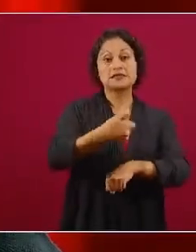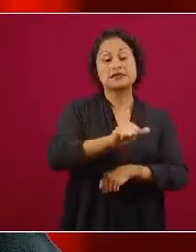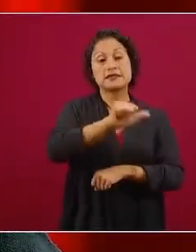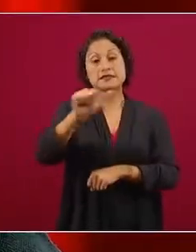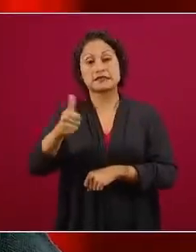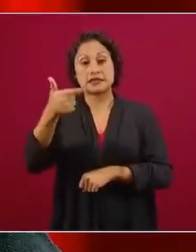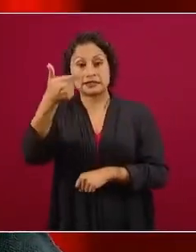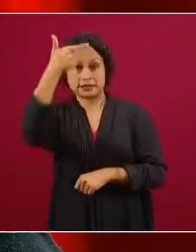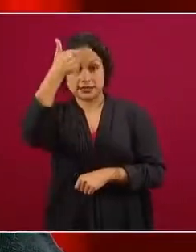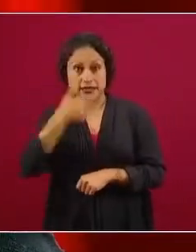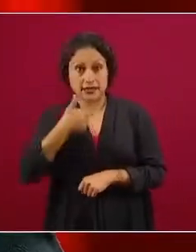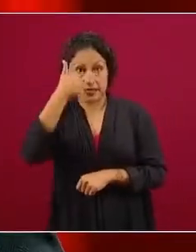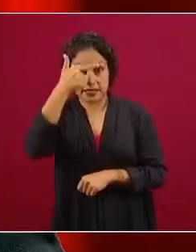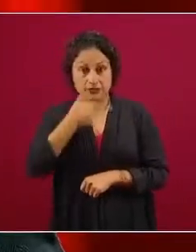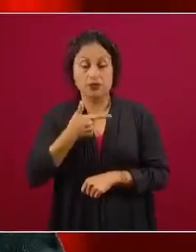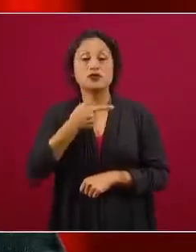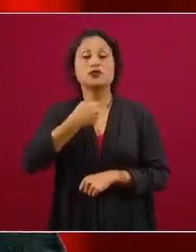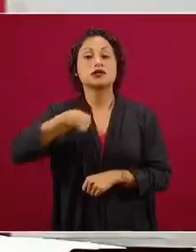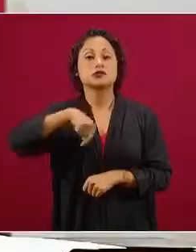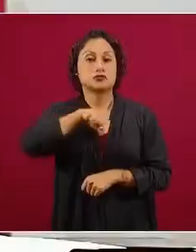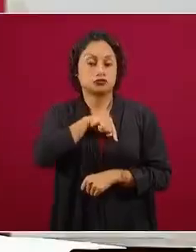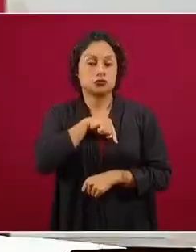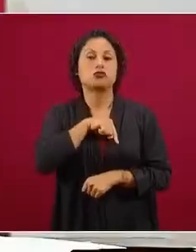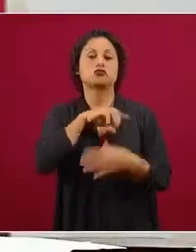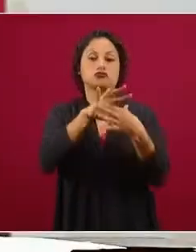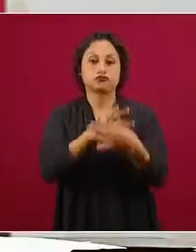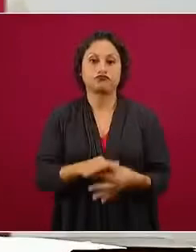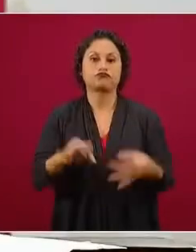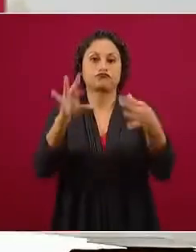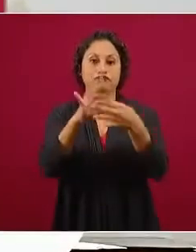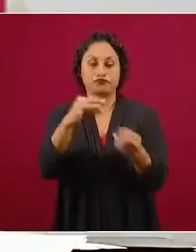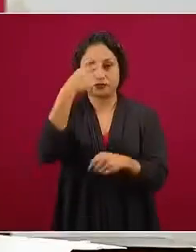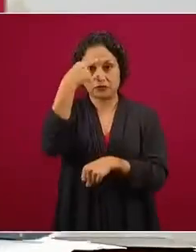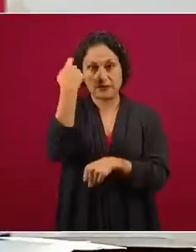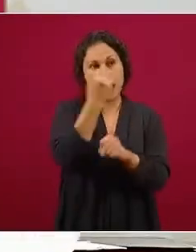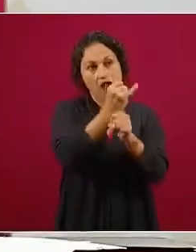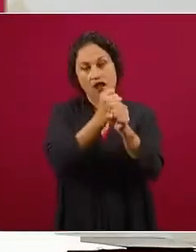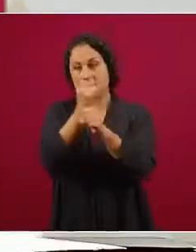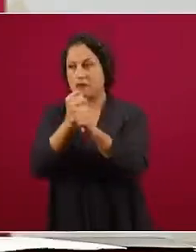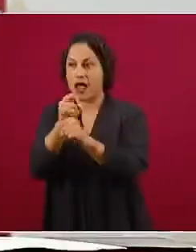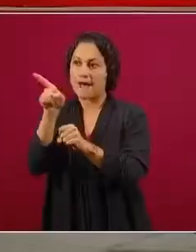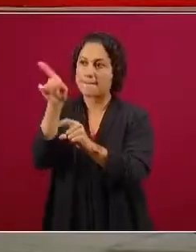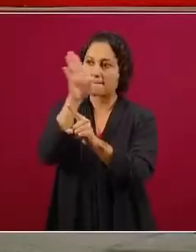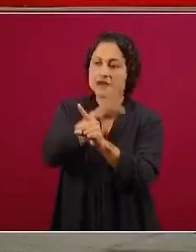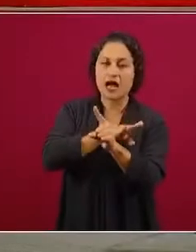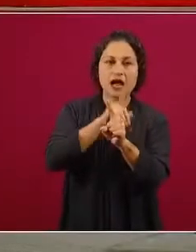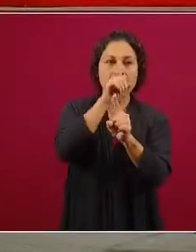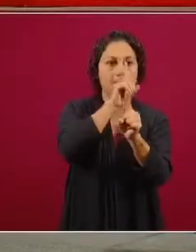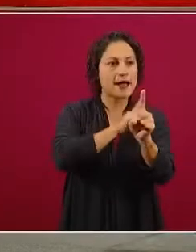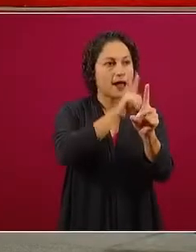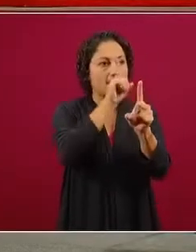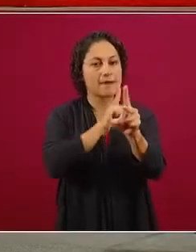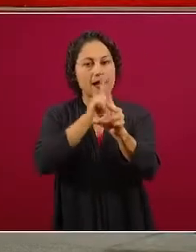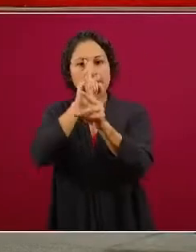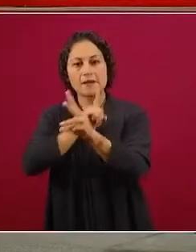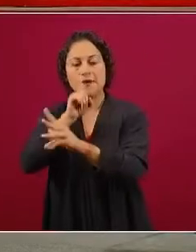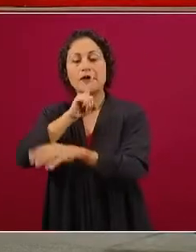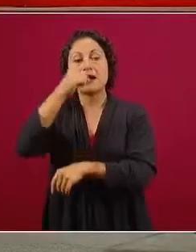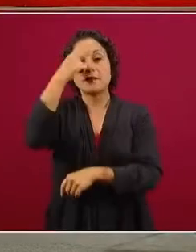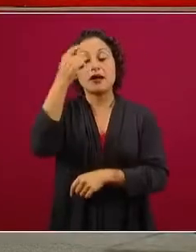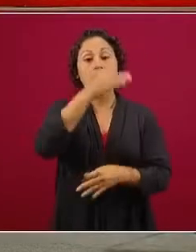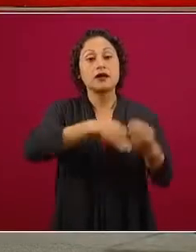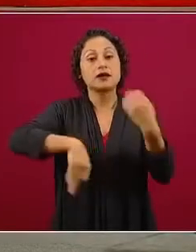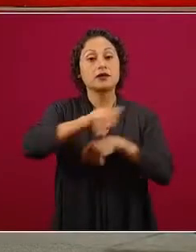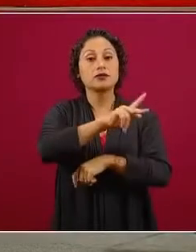horas, pues para ir curando estas noticias falsas, para crear una especie de cultura